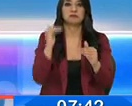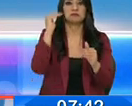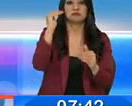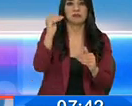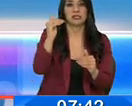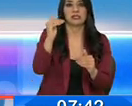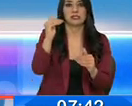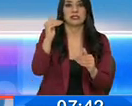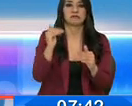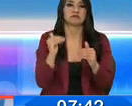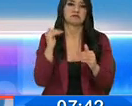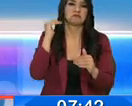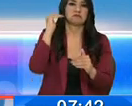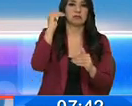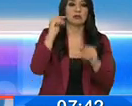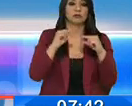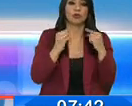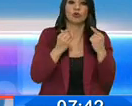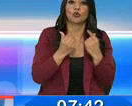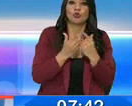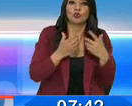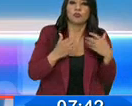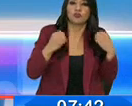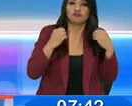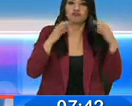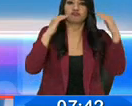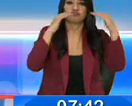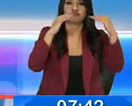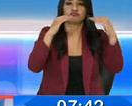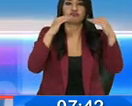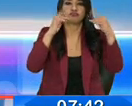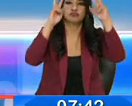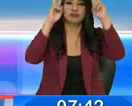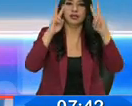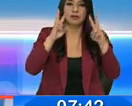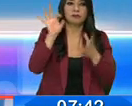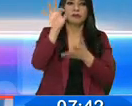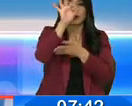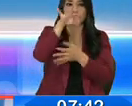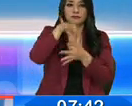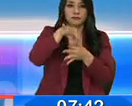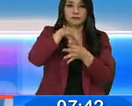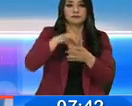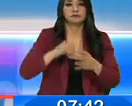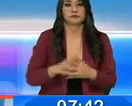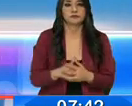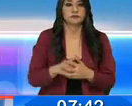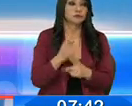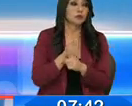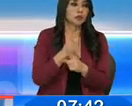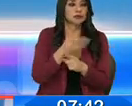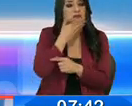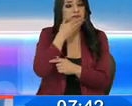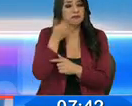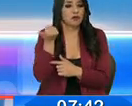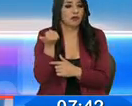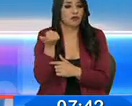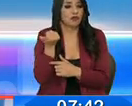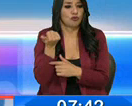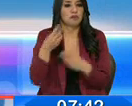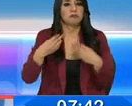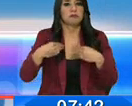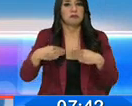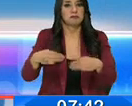una mayor fuerza en un momento determinado en el ámbito electoral, y la idea es tener más bien un método de